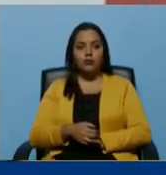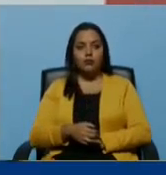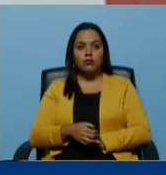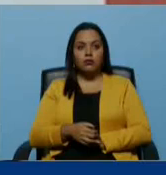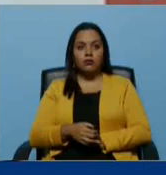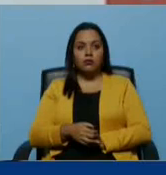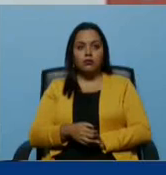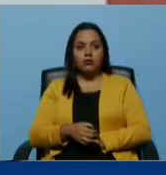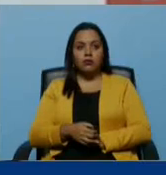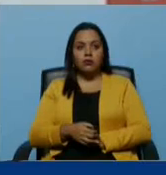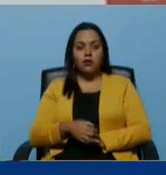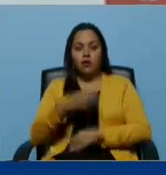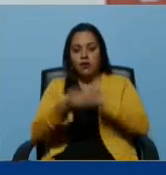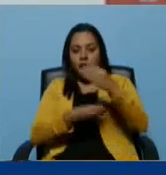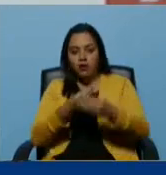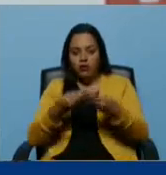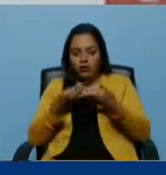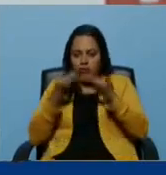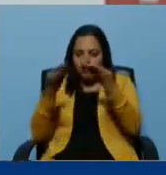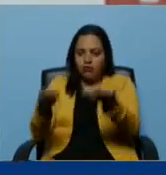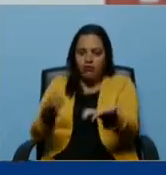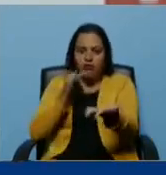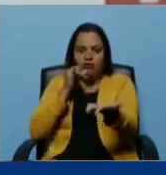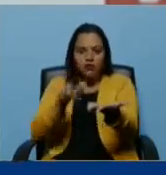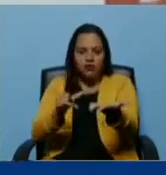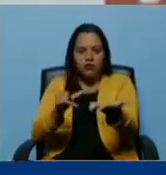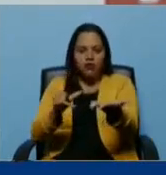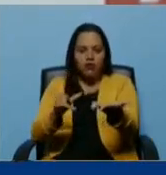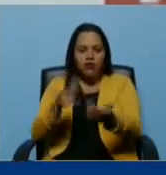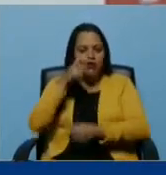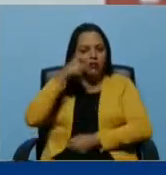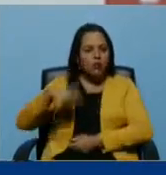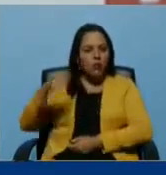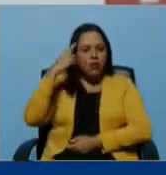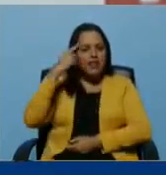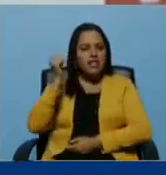le rindió informe al pueblo el sábado